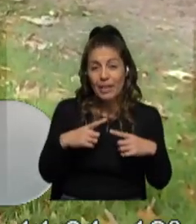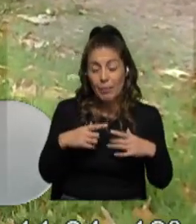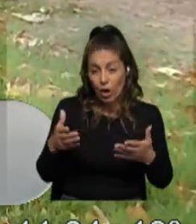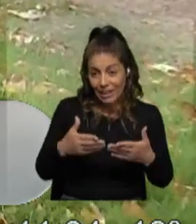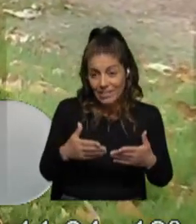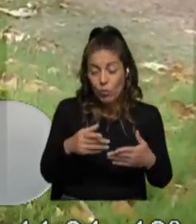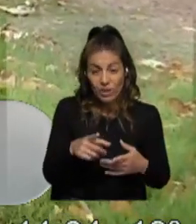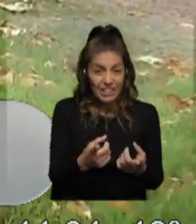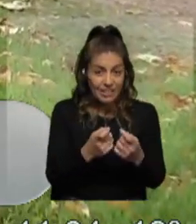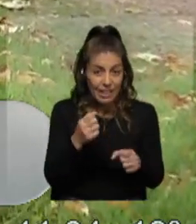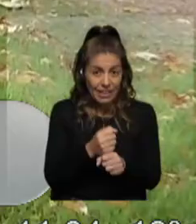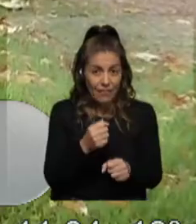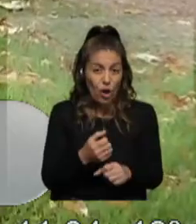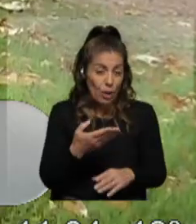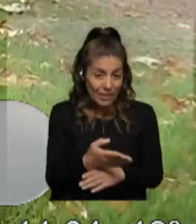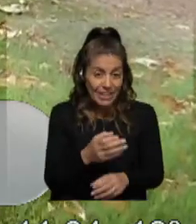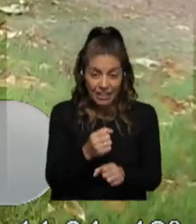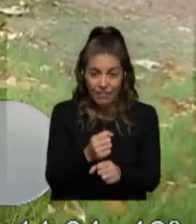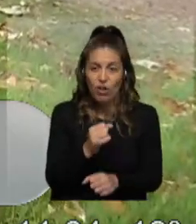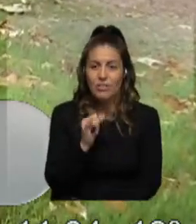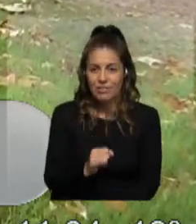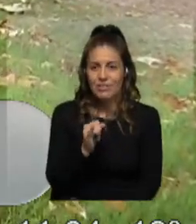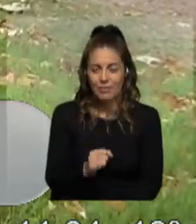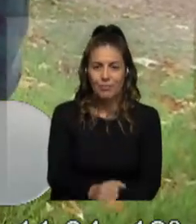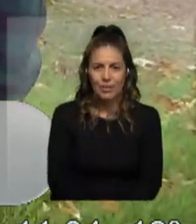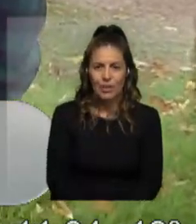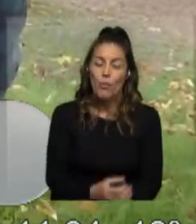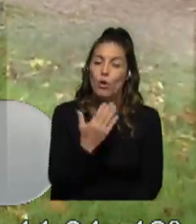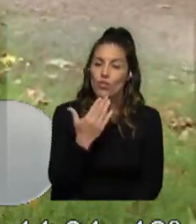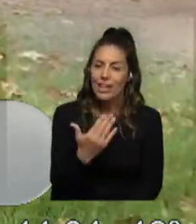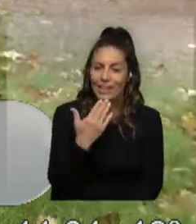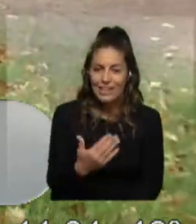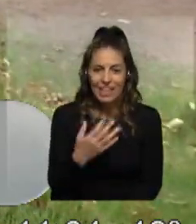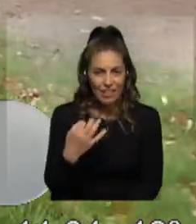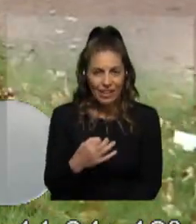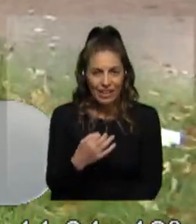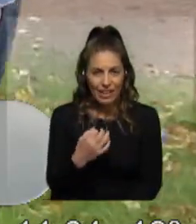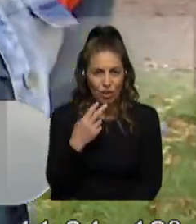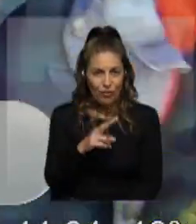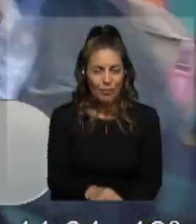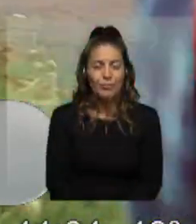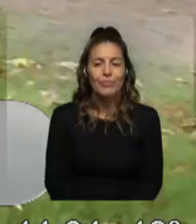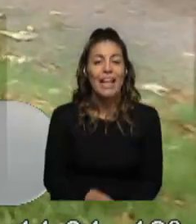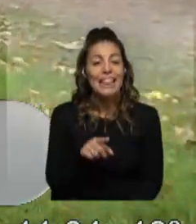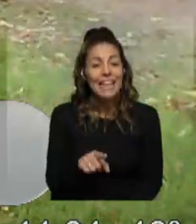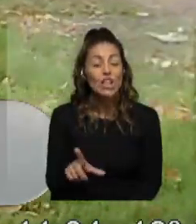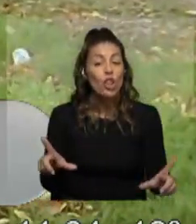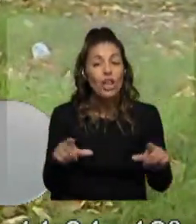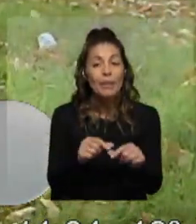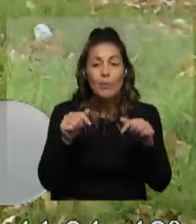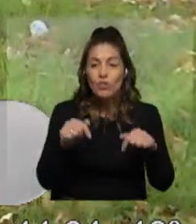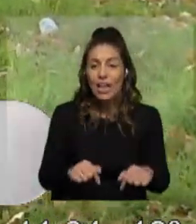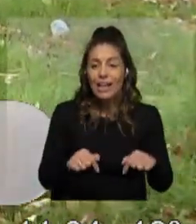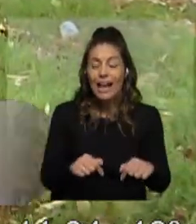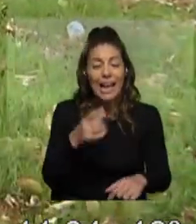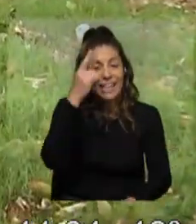Usted precisa trabajo y le pediría trabajo. Sí, la verdad que sí. Bueno, vecino, muchas gracias, de verdad. Gracias a Dios. Bien, Fito, y de esta manera cerramos el móvil aquí en